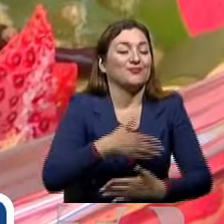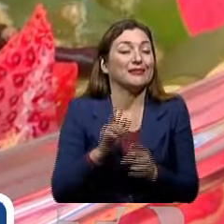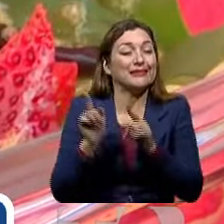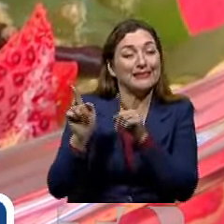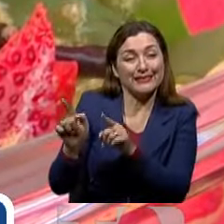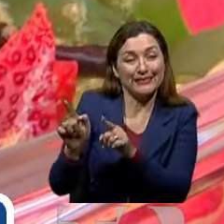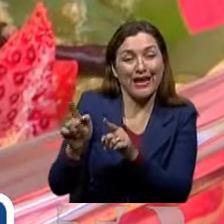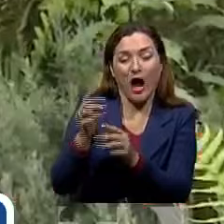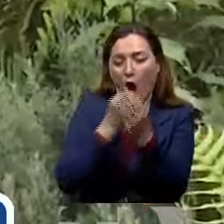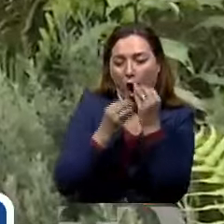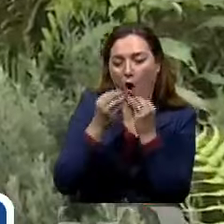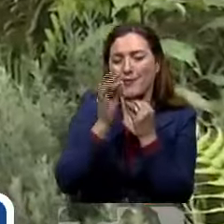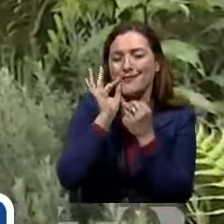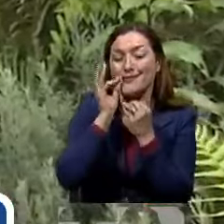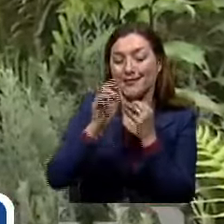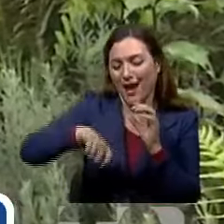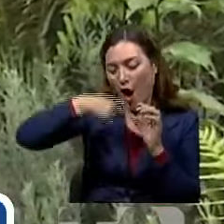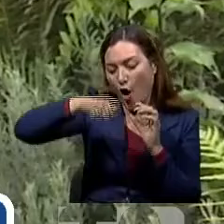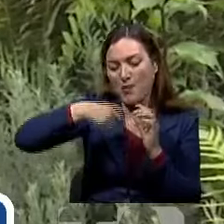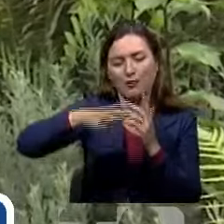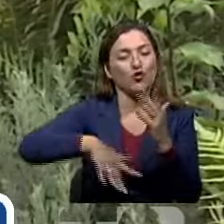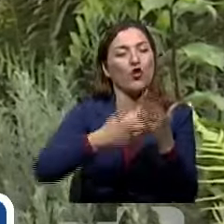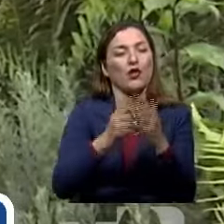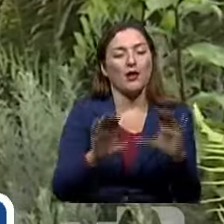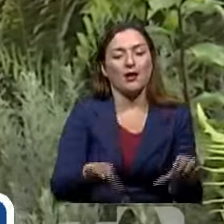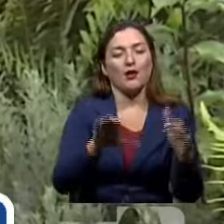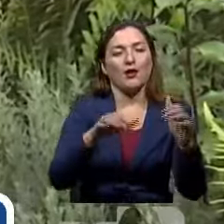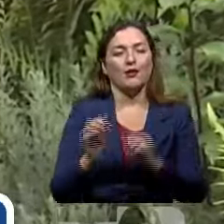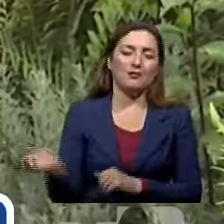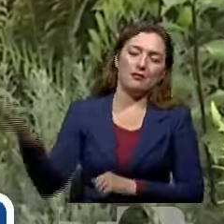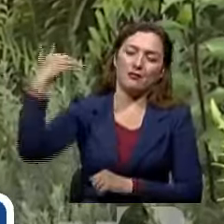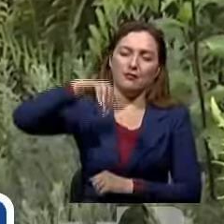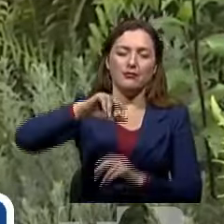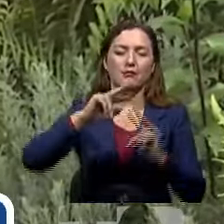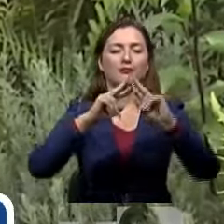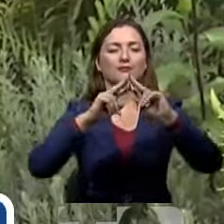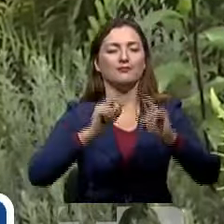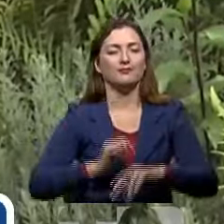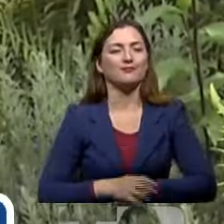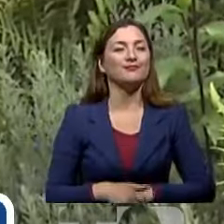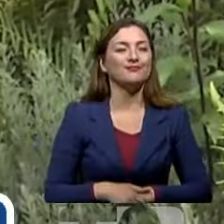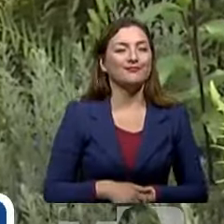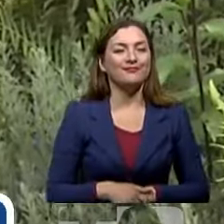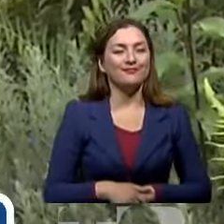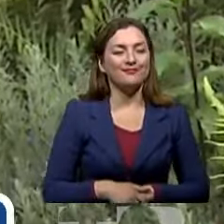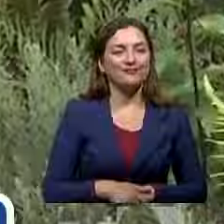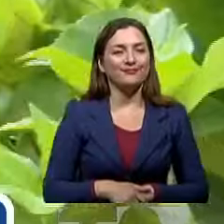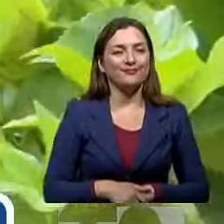también disfrutar de nuestra alimentación y todo lo que hacemos. Así es, entonces vamos a conocer. Sí.